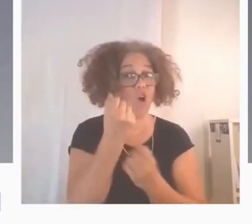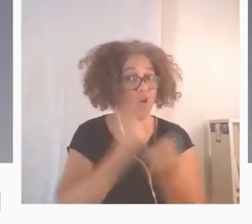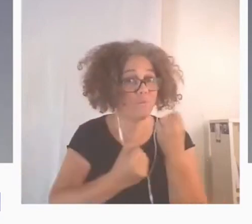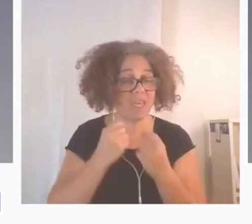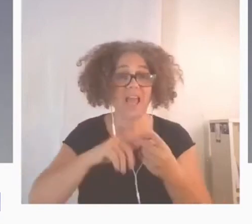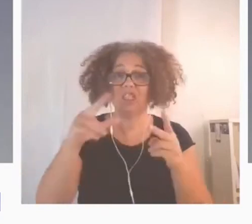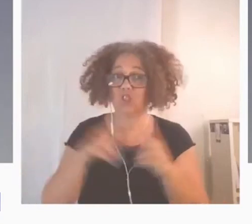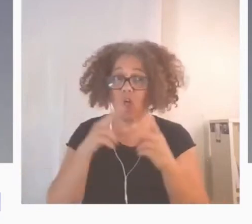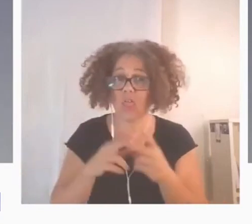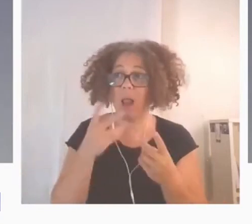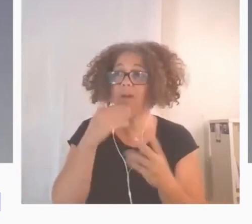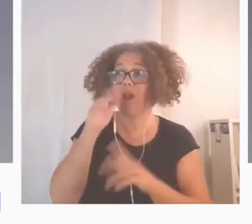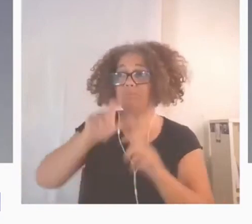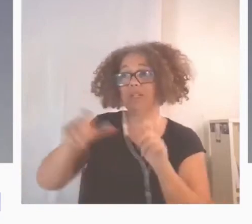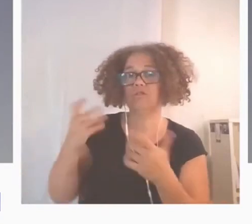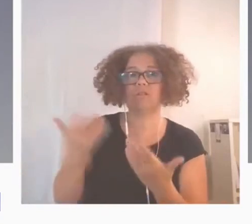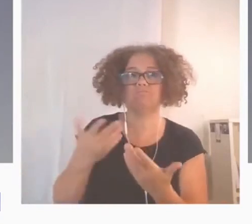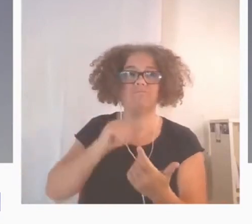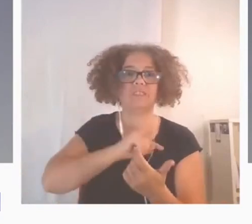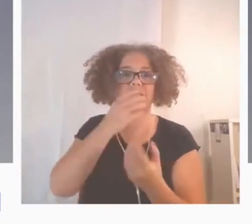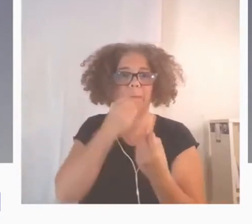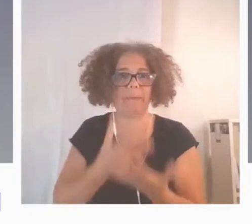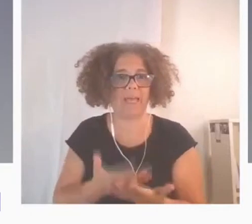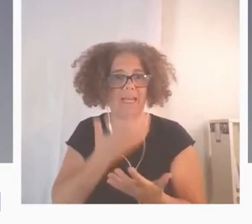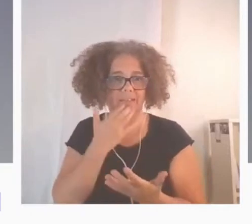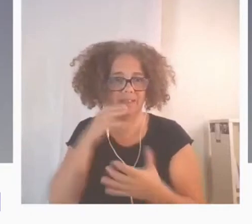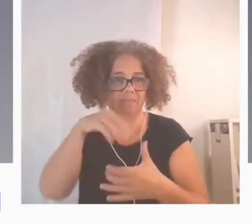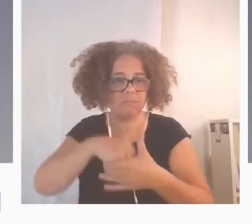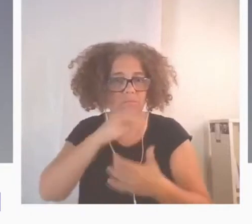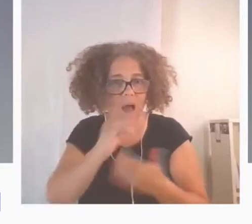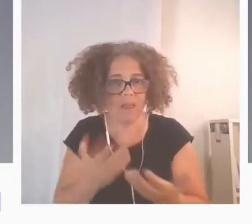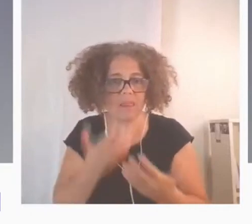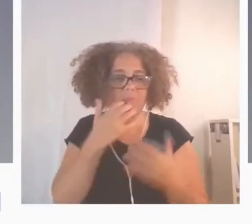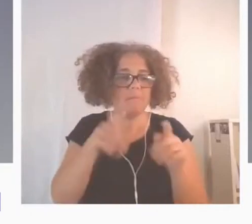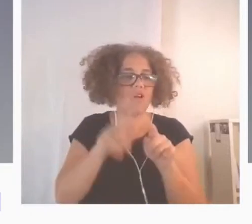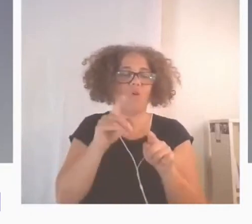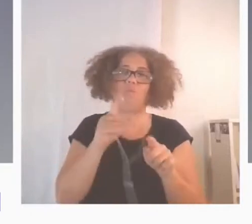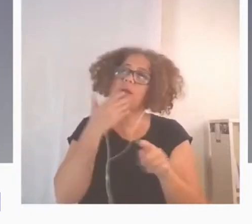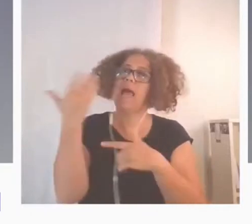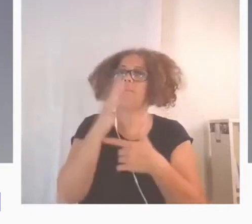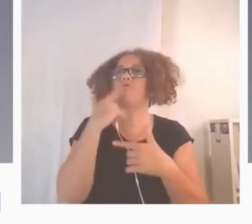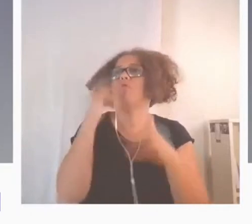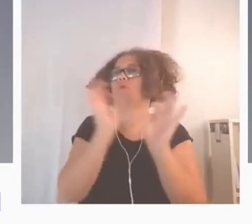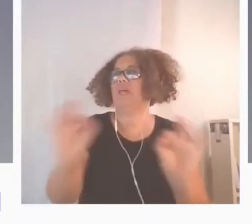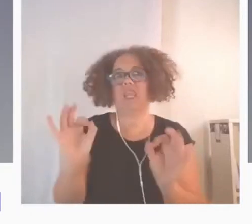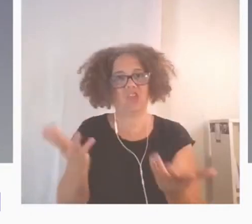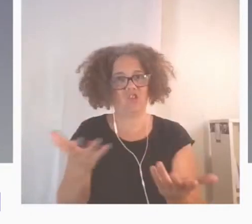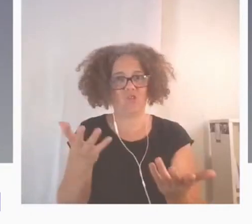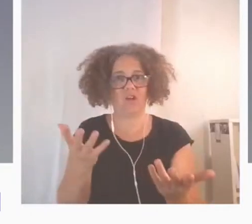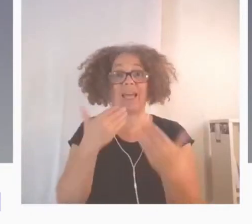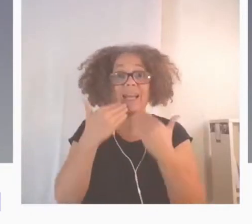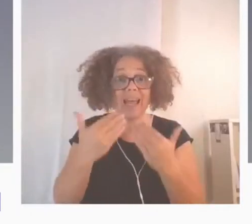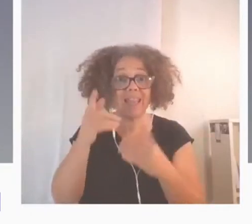todo eso se siente bien. Entonces, se mide eso, un ejemplo muy pequeño, muy sencillo, de cómo todas las